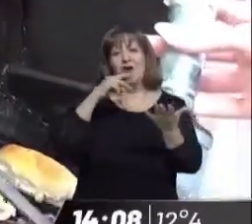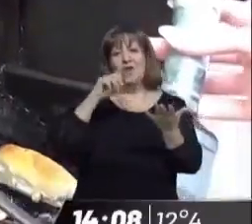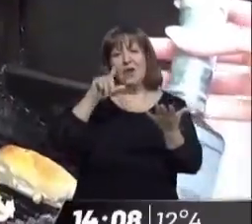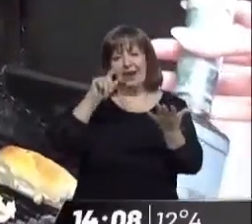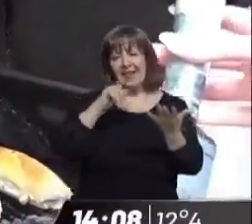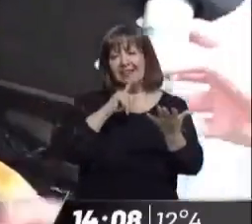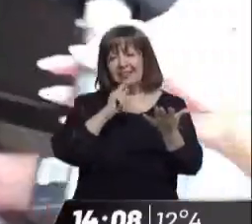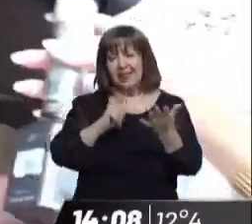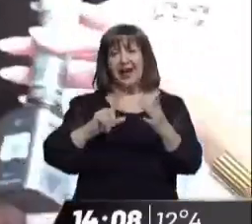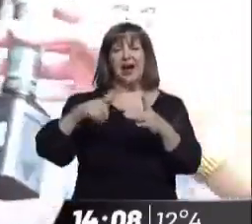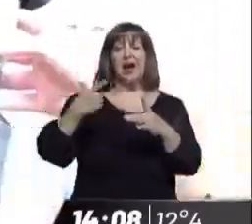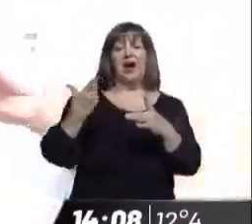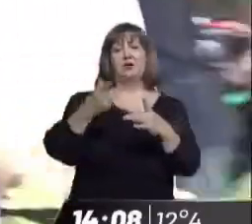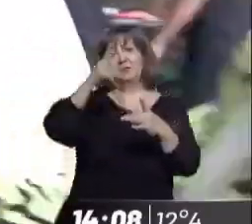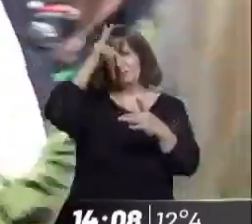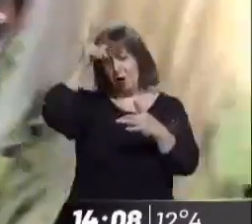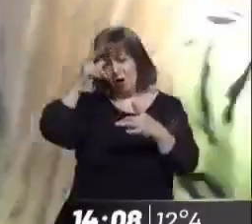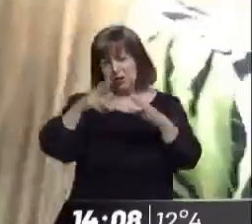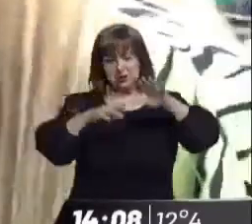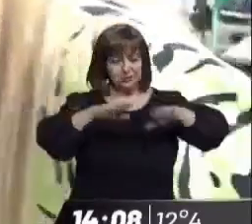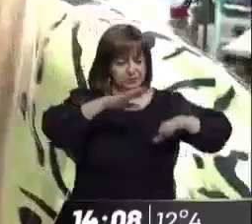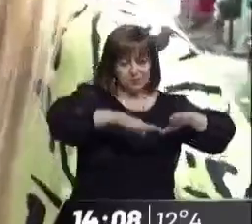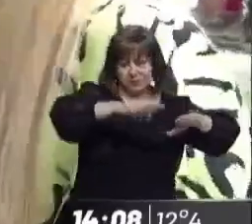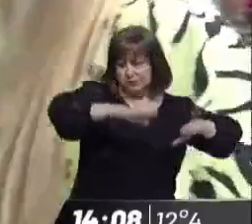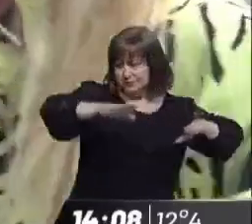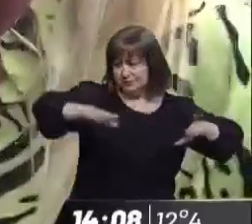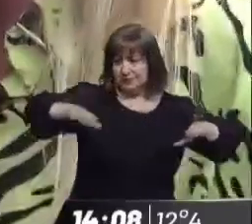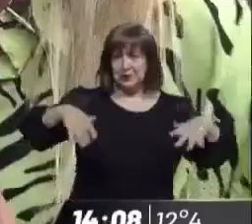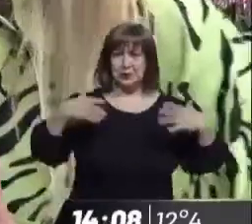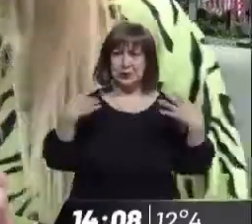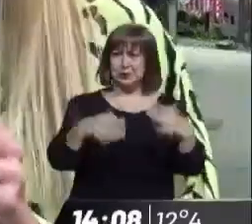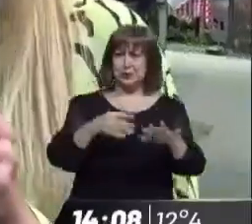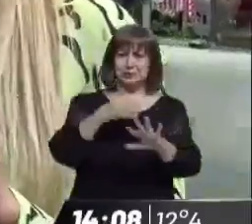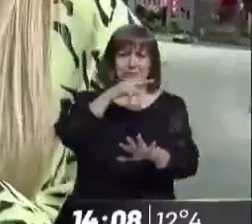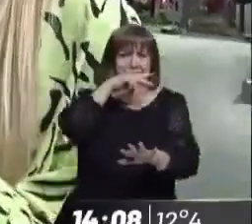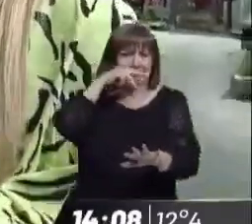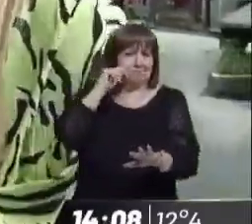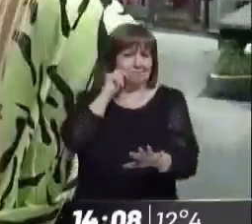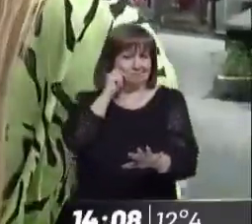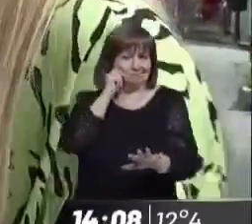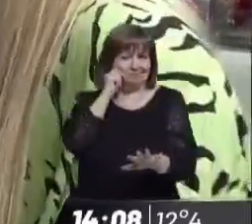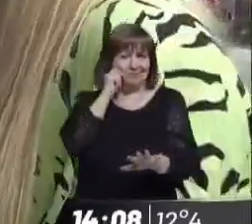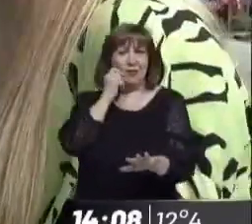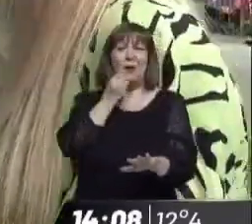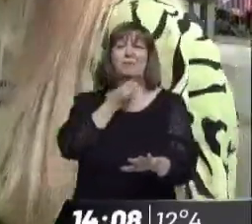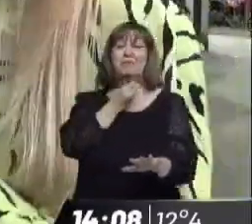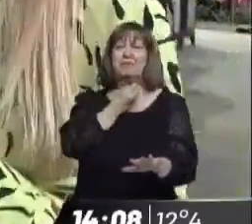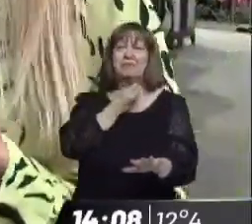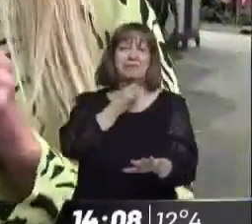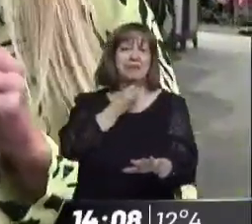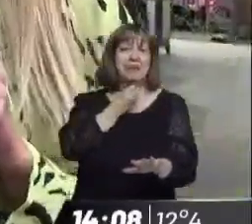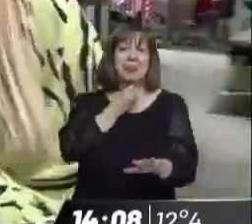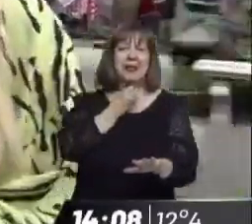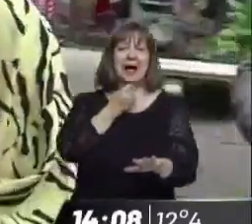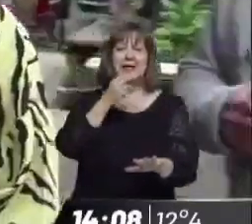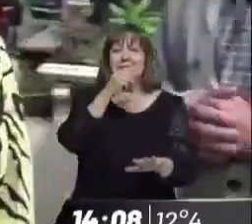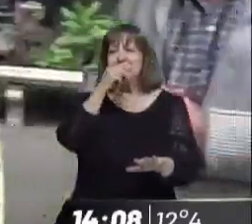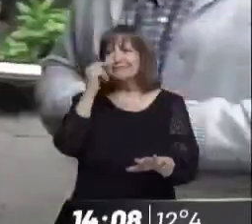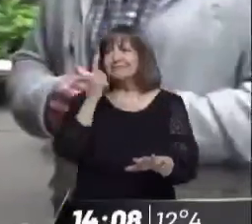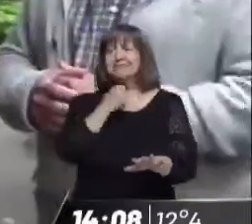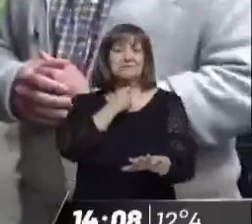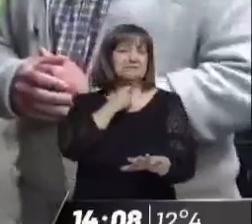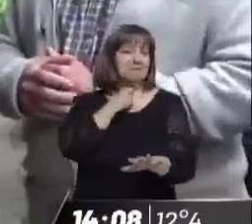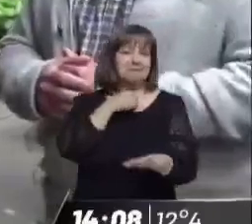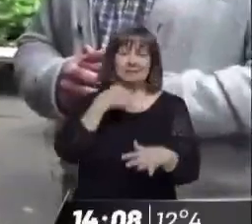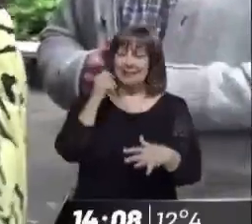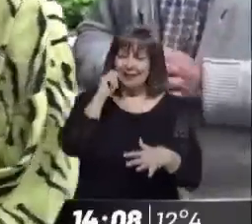Son los cortes más tradicionales. Me encantó, ¿no, chicos? Yo ya se me hace agua la boca, no saben